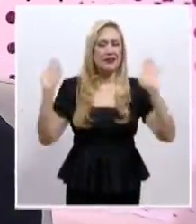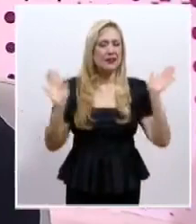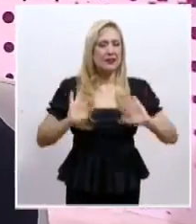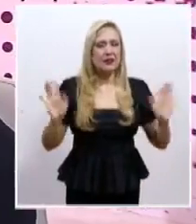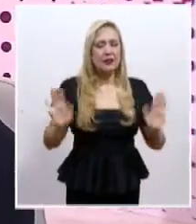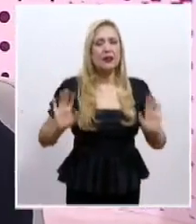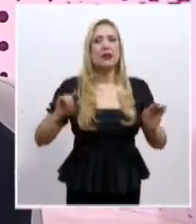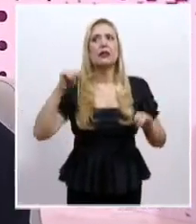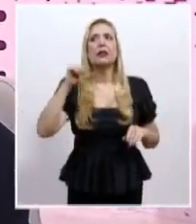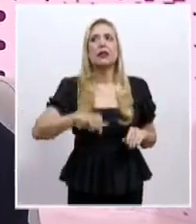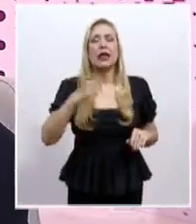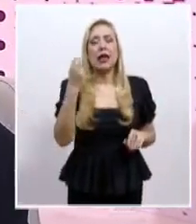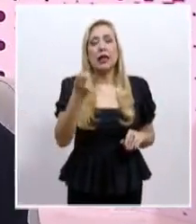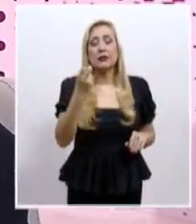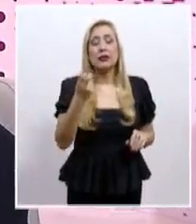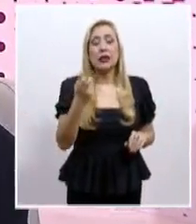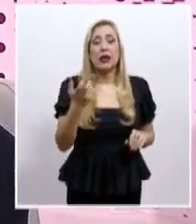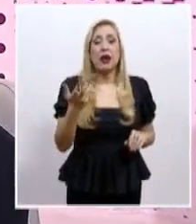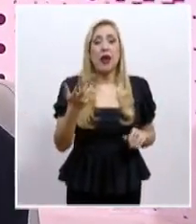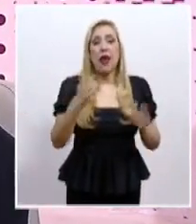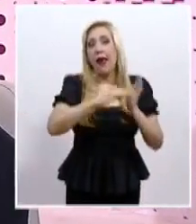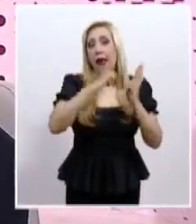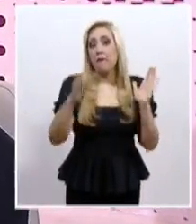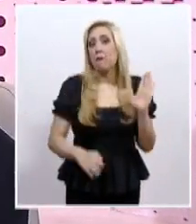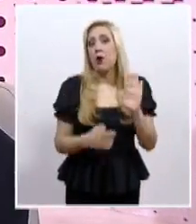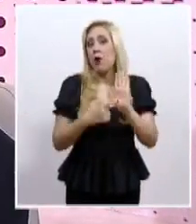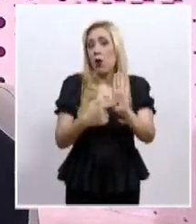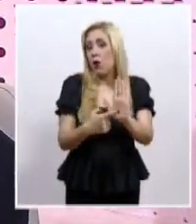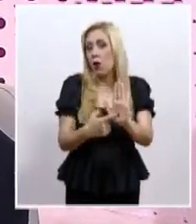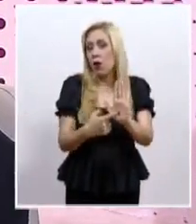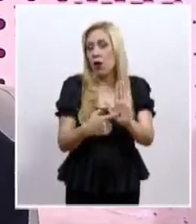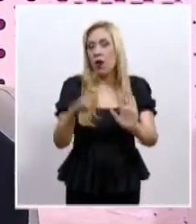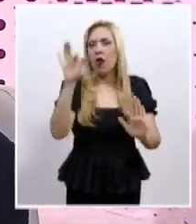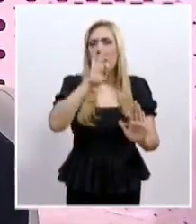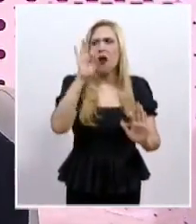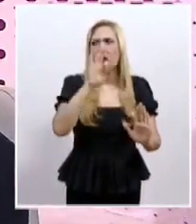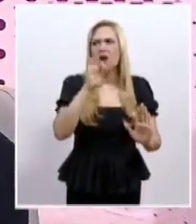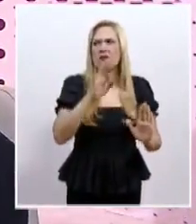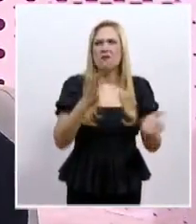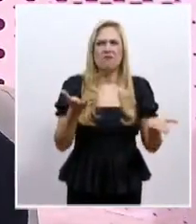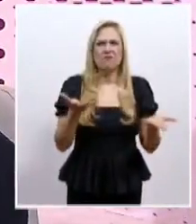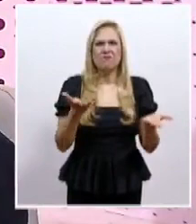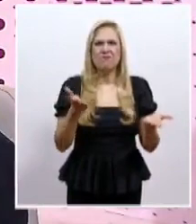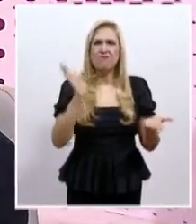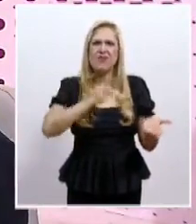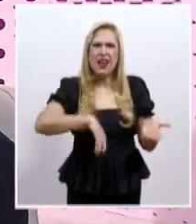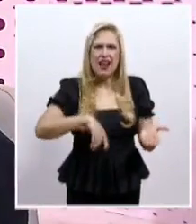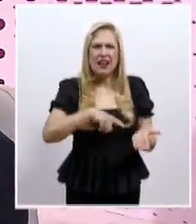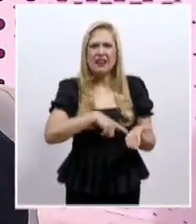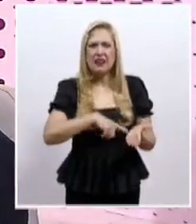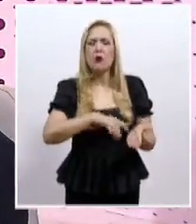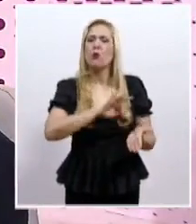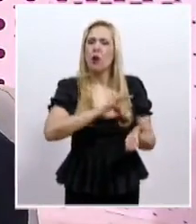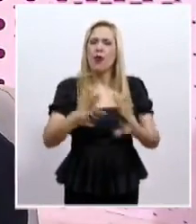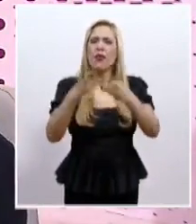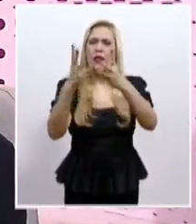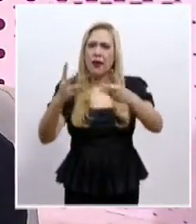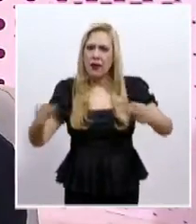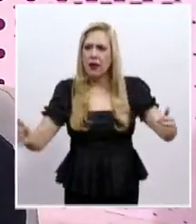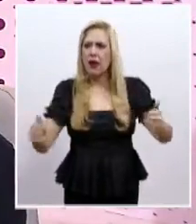los paneles, esto son ejemplos en donde dices, si hay algo que no está bien, se puede resolver a través de